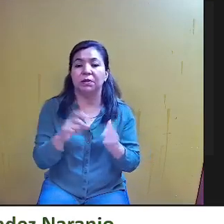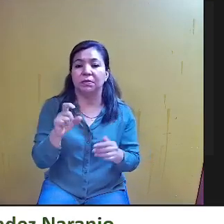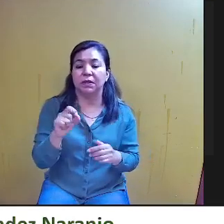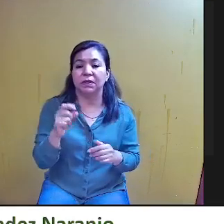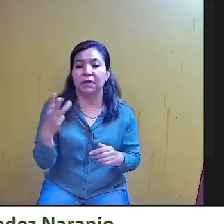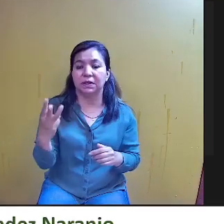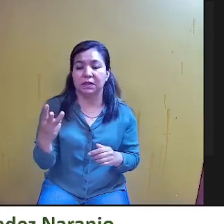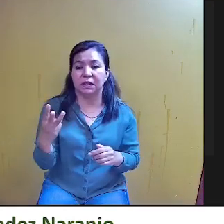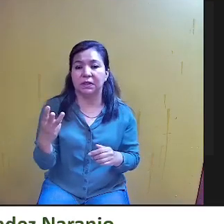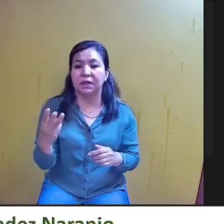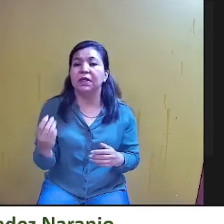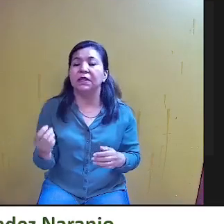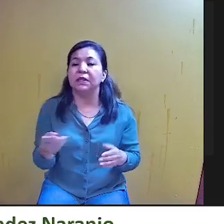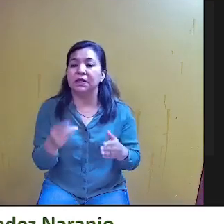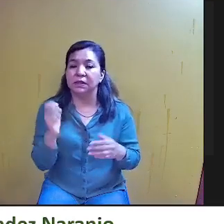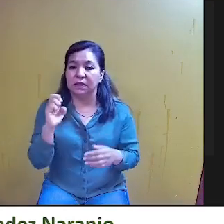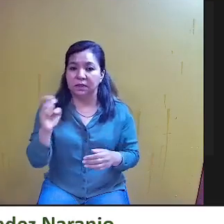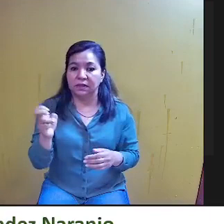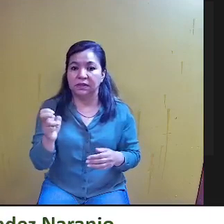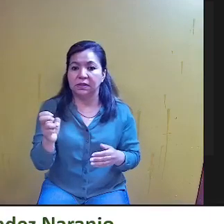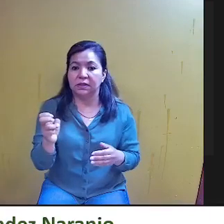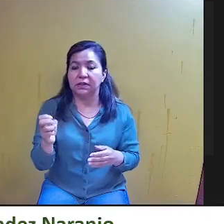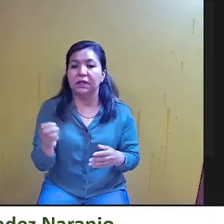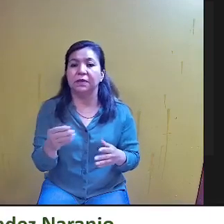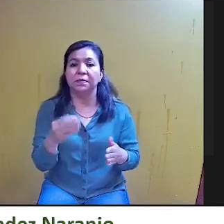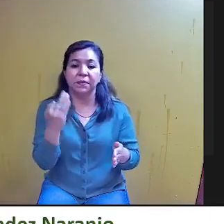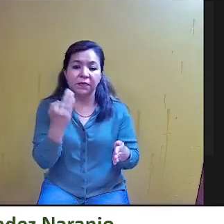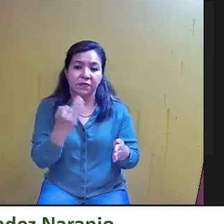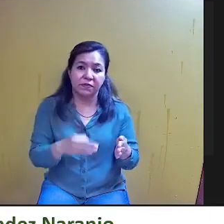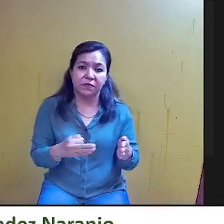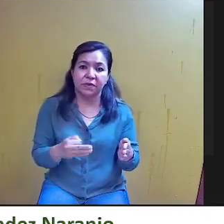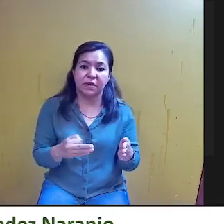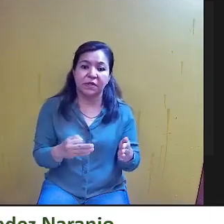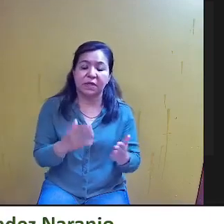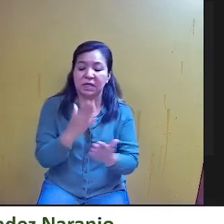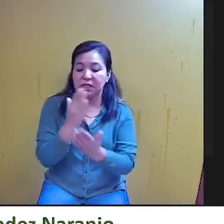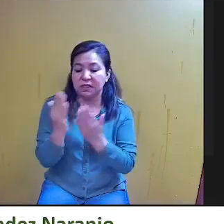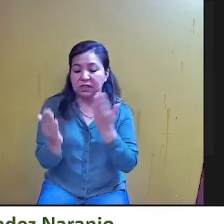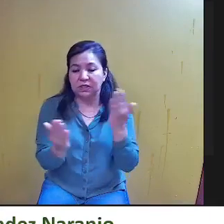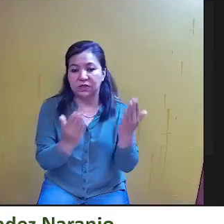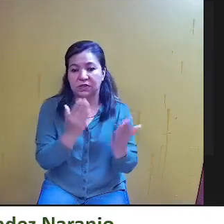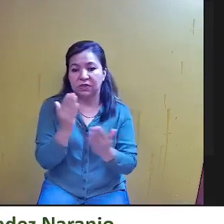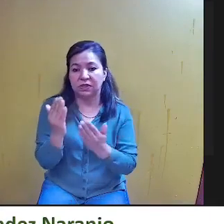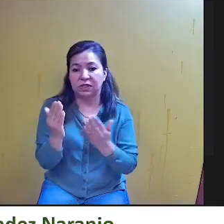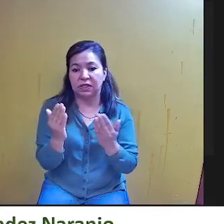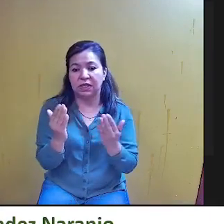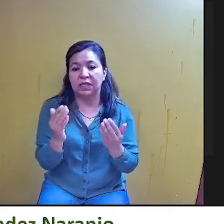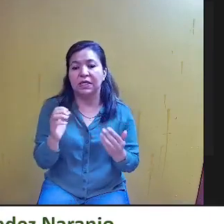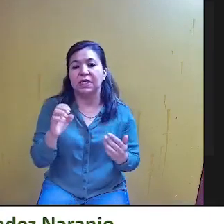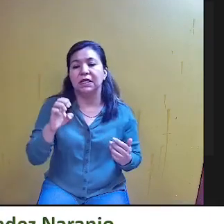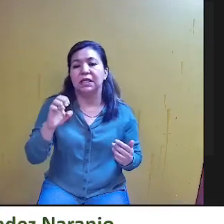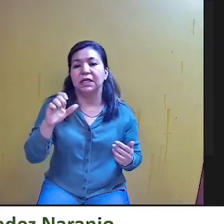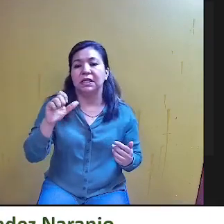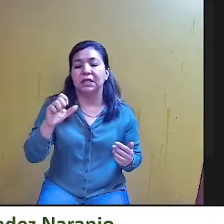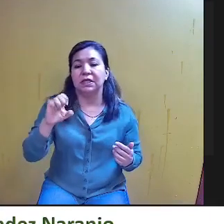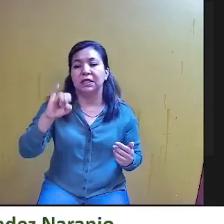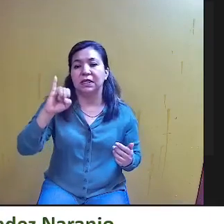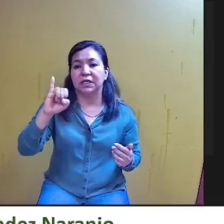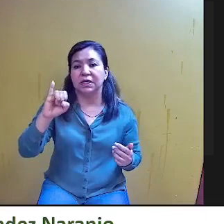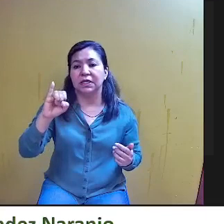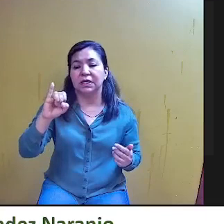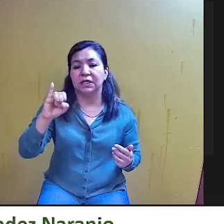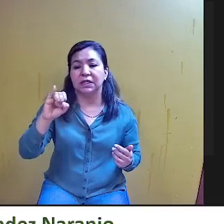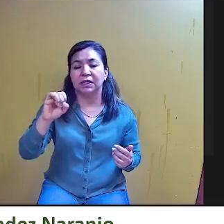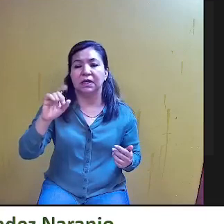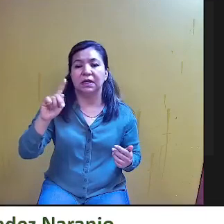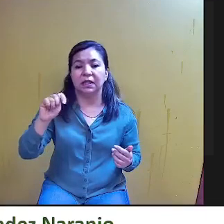En este apartado en el proyecto se propone declarar infundado el agravio en estudio respecto a Itzel Anaí Valle Rosales, pues advierte de autos que en la